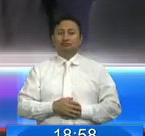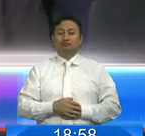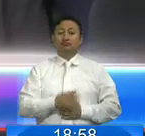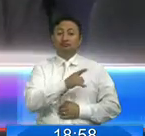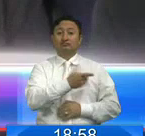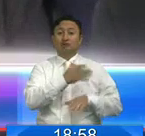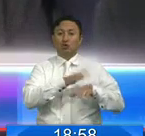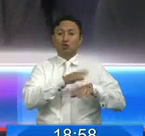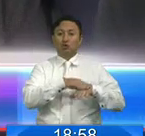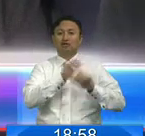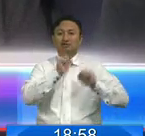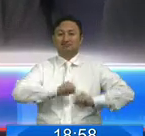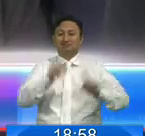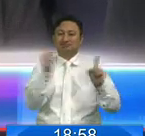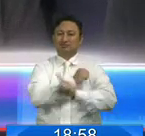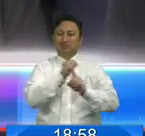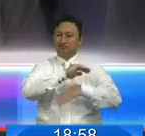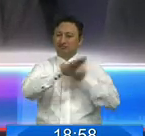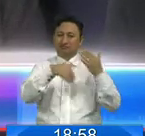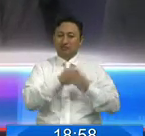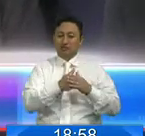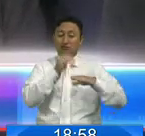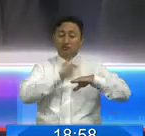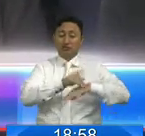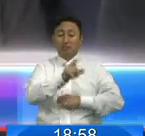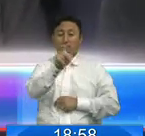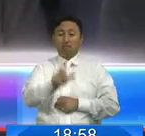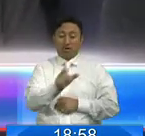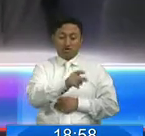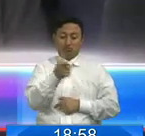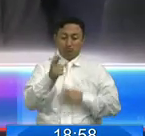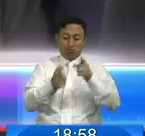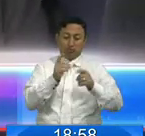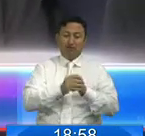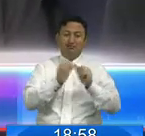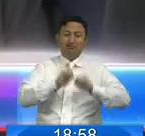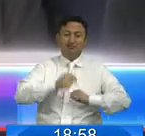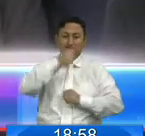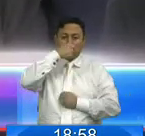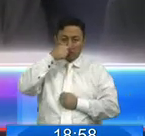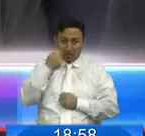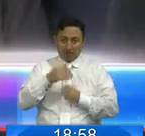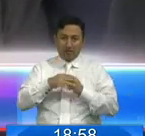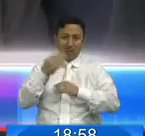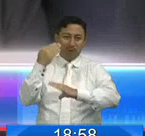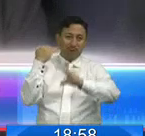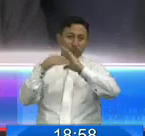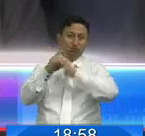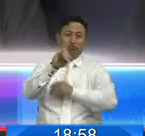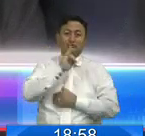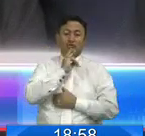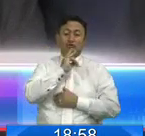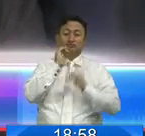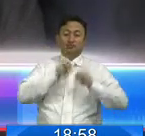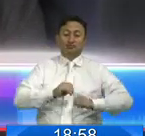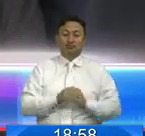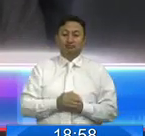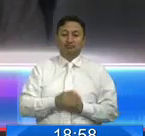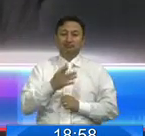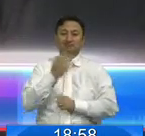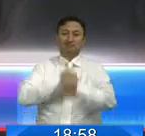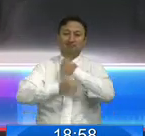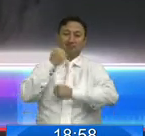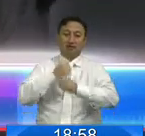Él es responsable de la violencia, incluidos los asesinatos y el contrabando de grandes cantidades de estupefacientes a los Estados Unidos durante